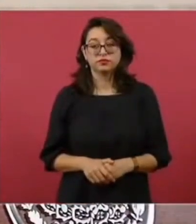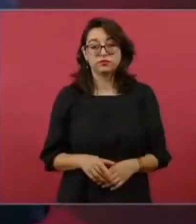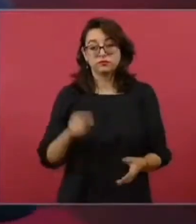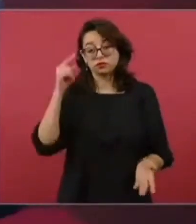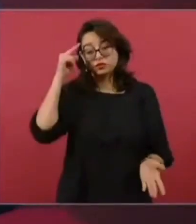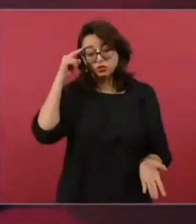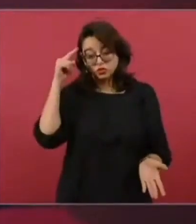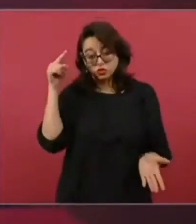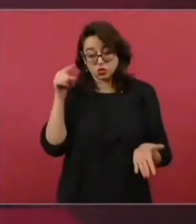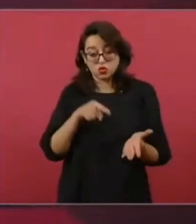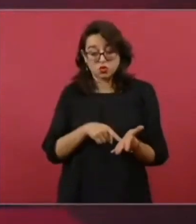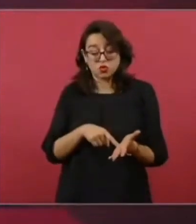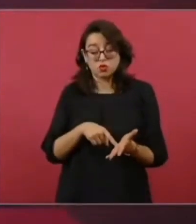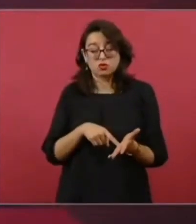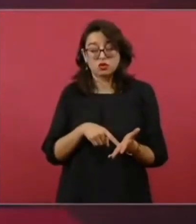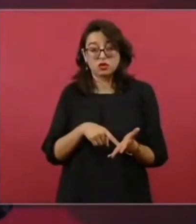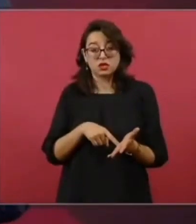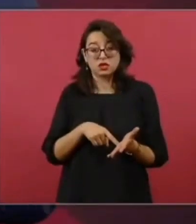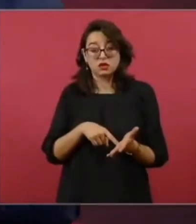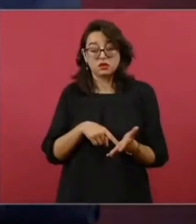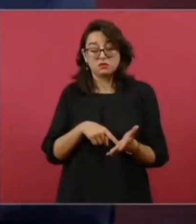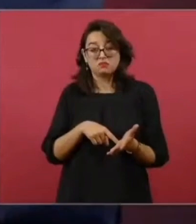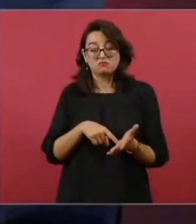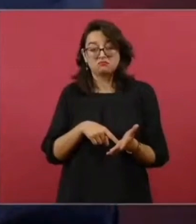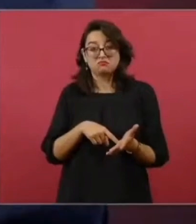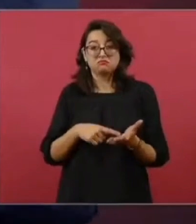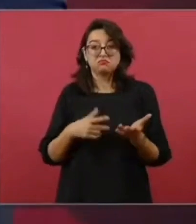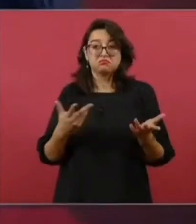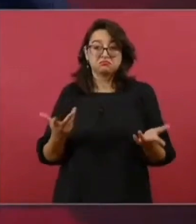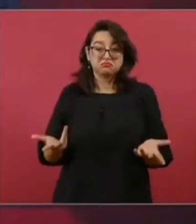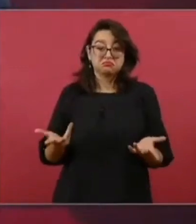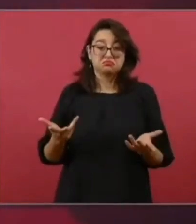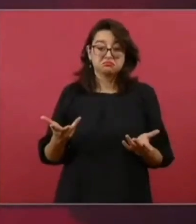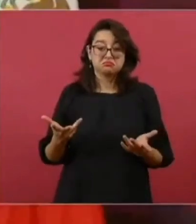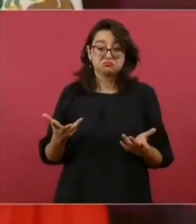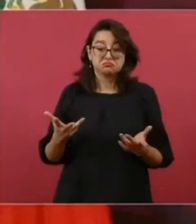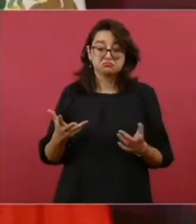más ambiente monolítico, así